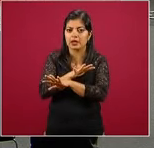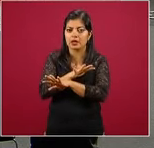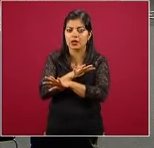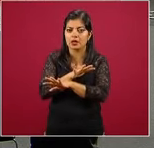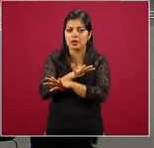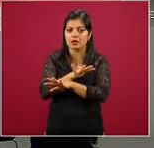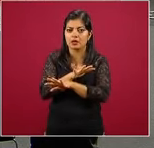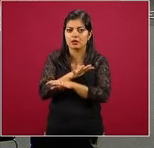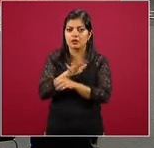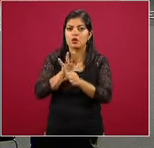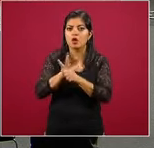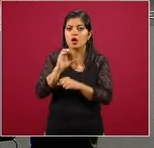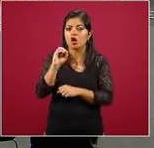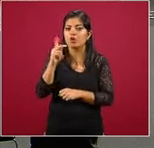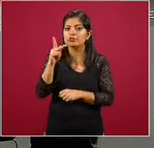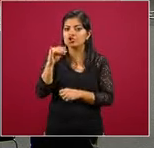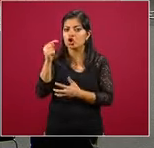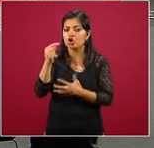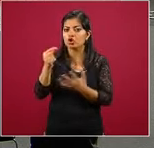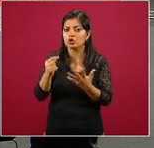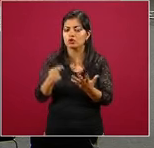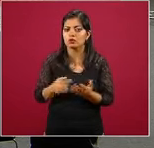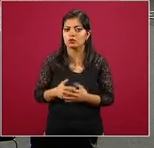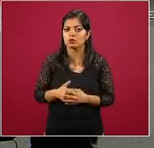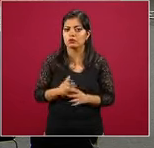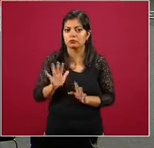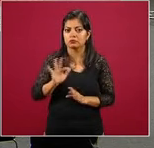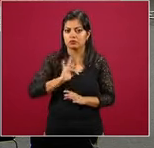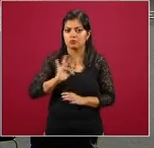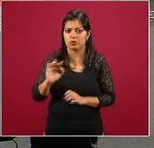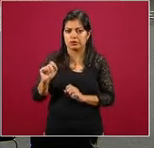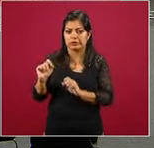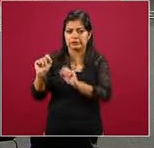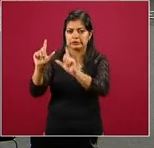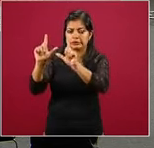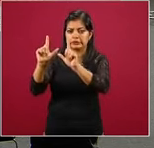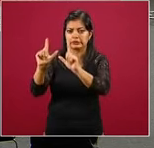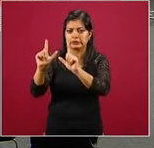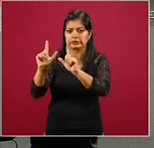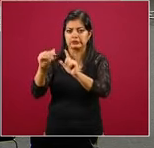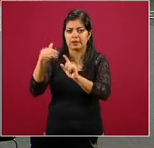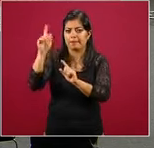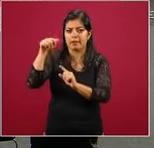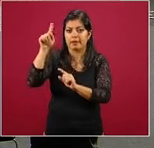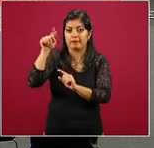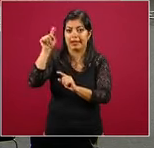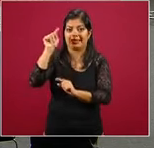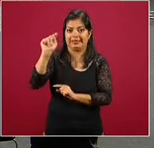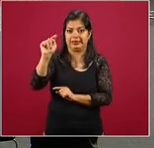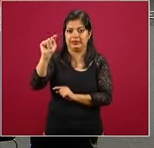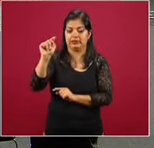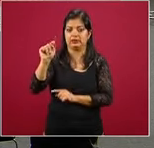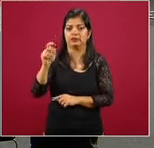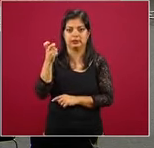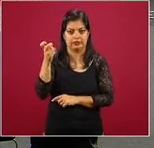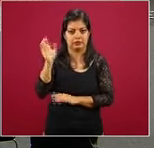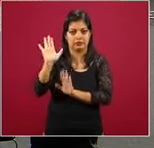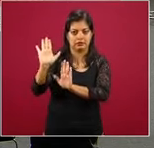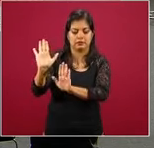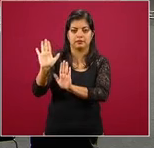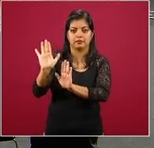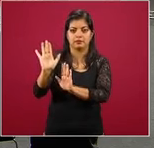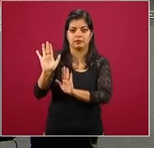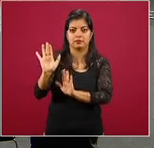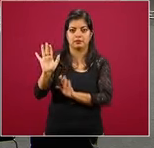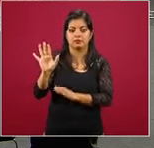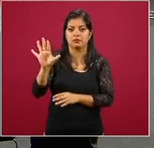las opciones. Si pueden subir, suban. Aquí, eso, ahí.